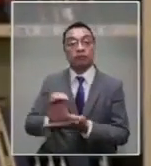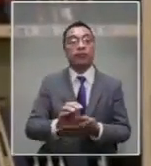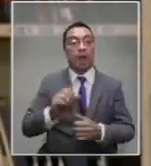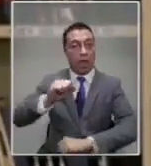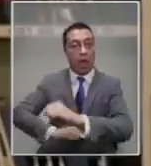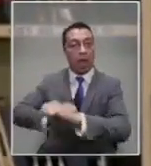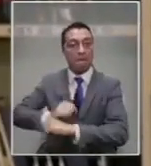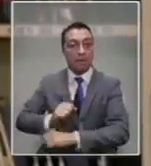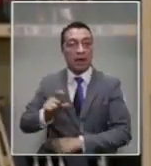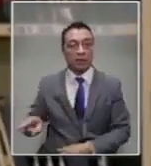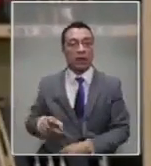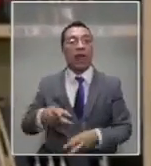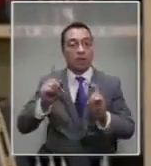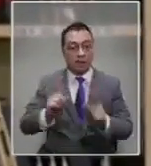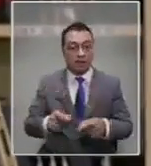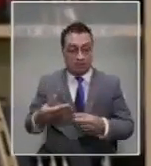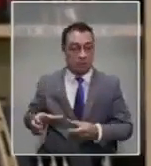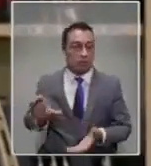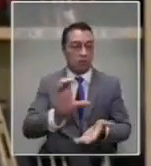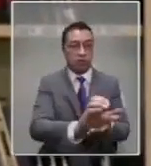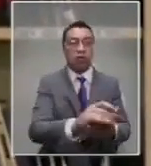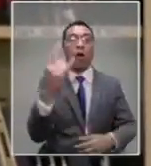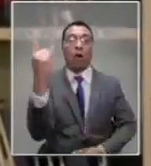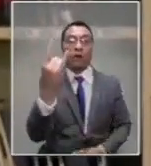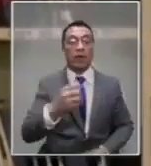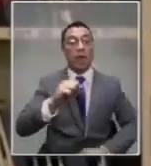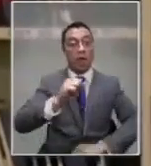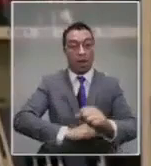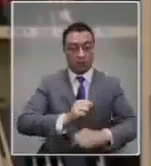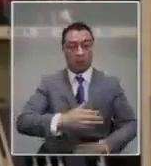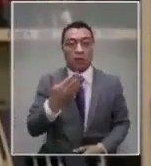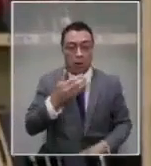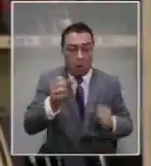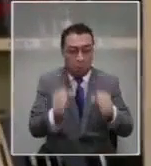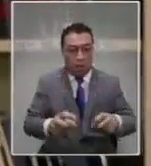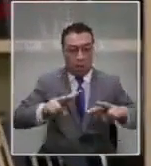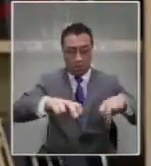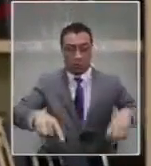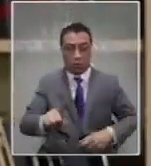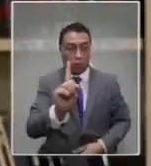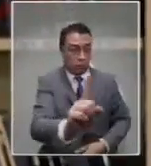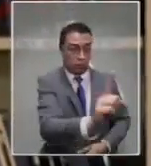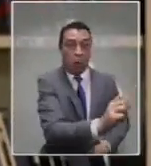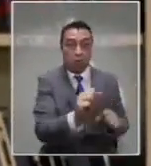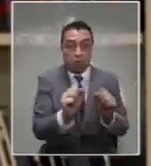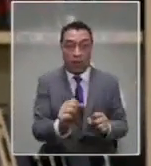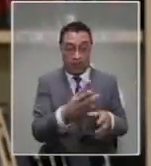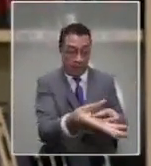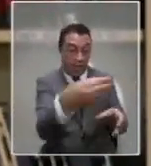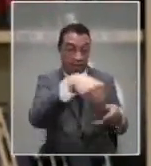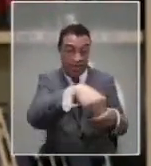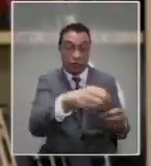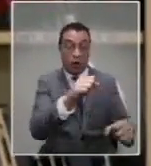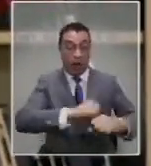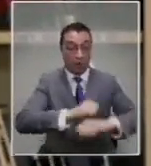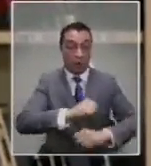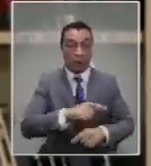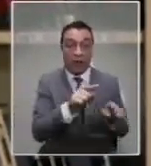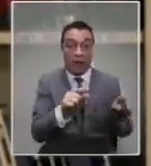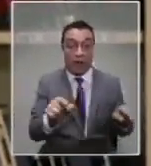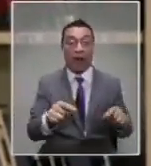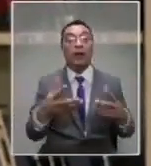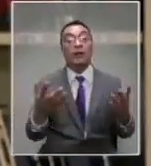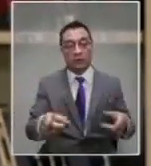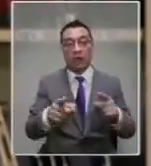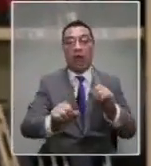de las empresas que hacían sus aportes a la universidad. Las empresas también pueden hacer investigación por ellas mismas, al interior de las empresas. Eso